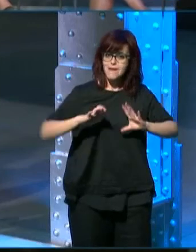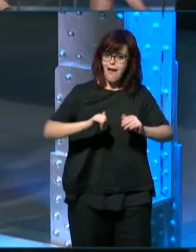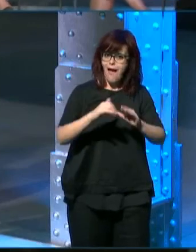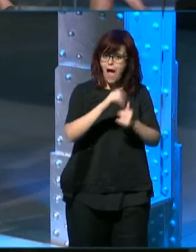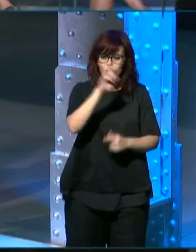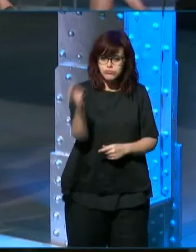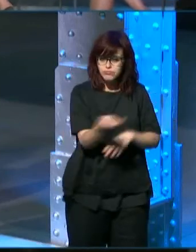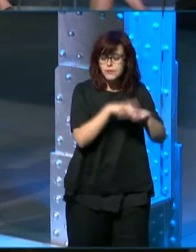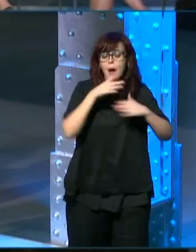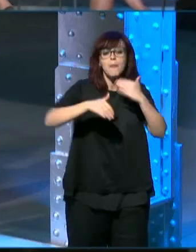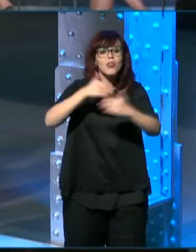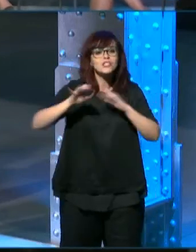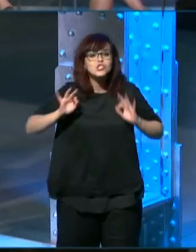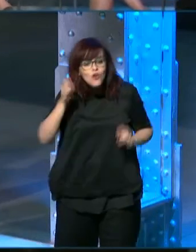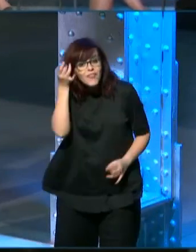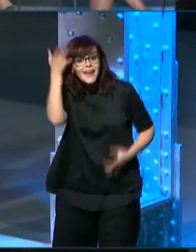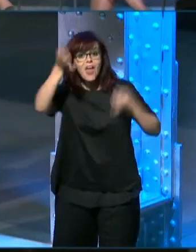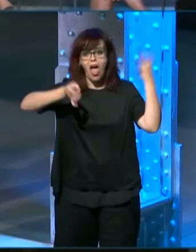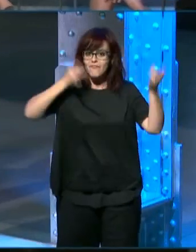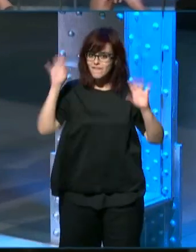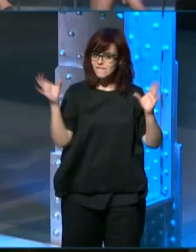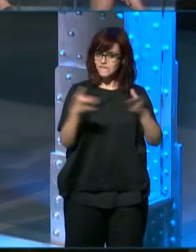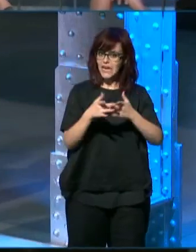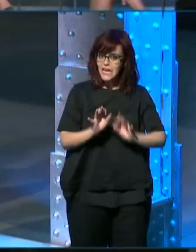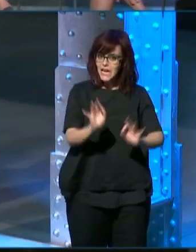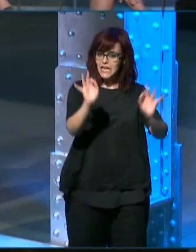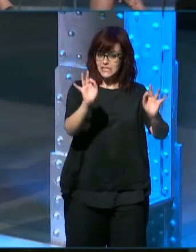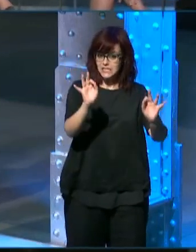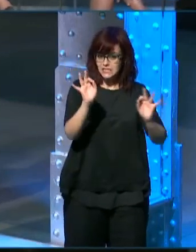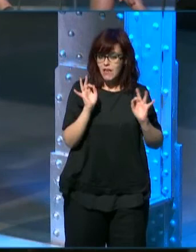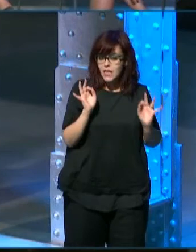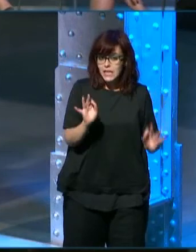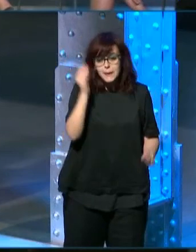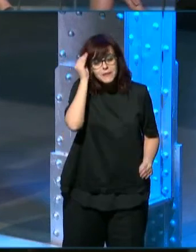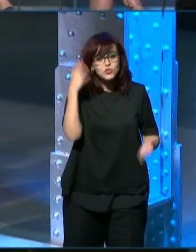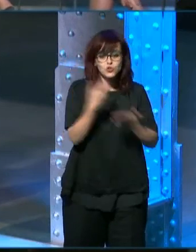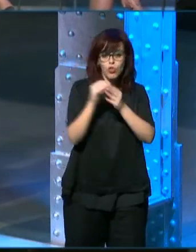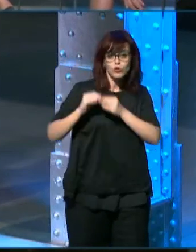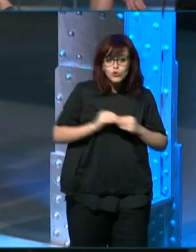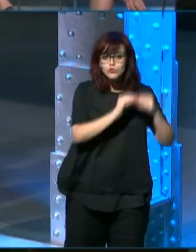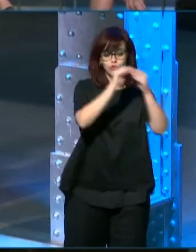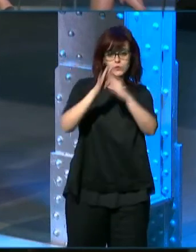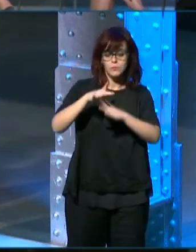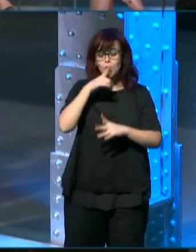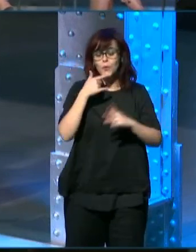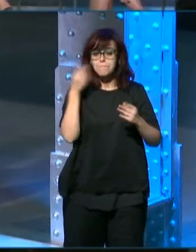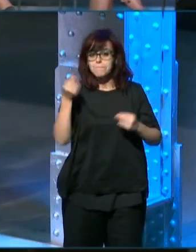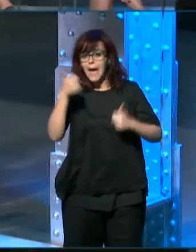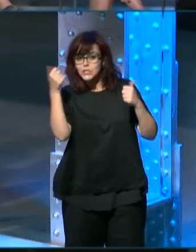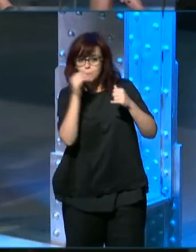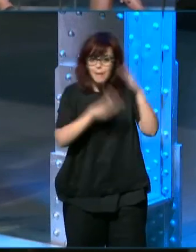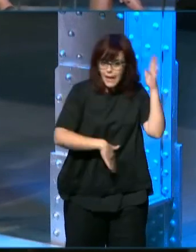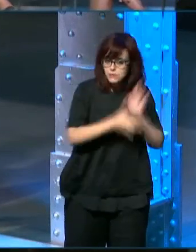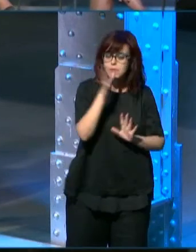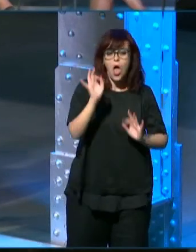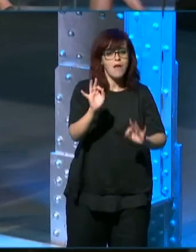especial en el proceso de crear, ¿no? Y eso está presente. Y yo creo que todos nosotros, mayor o menor medida, hay